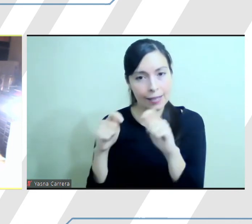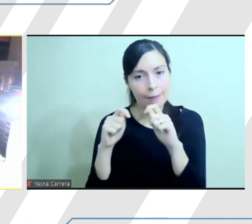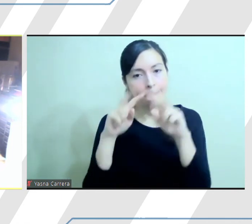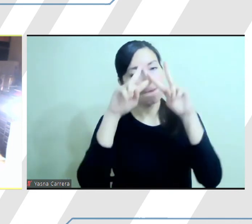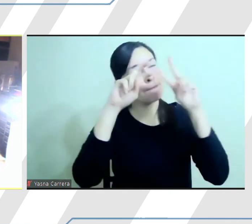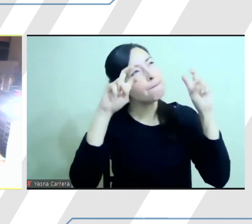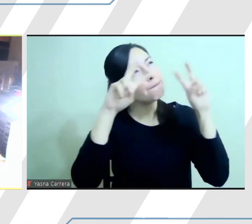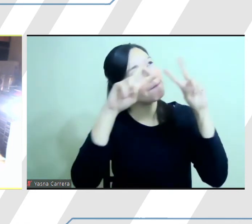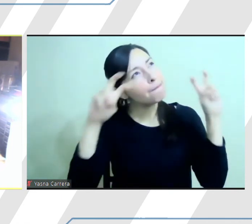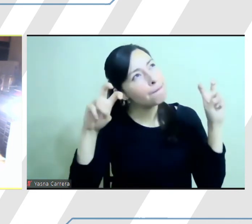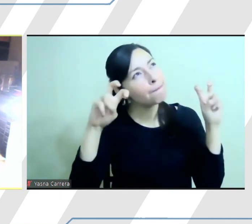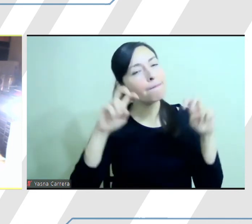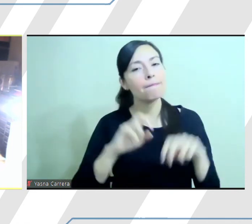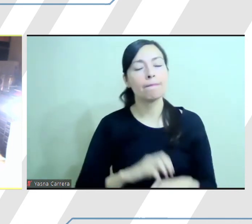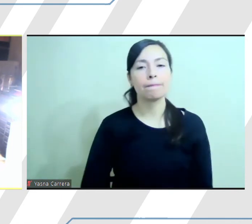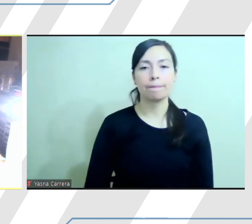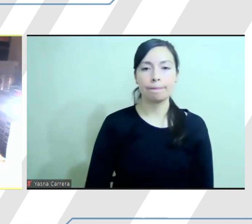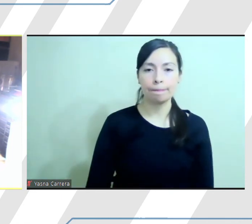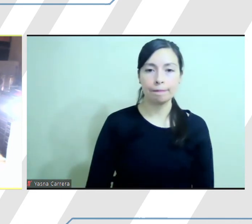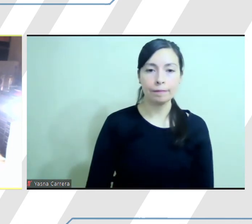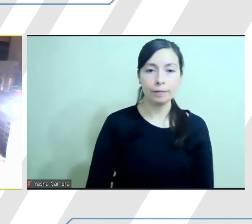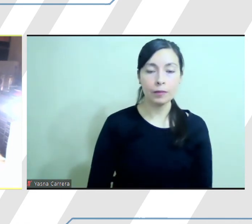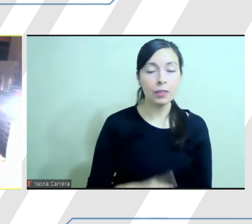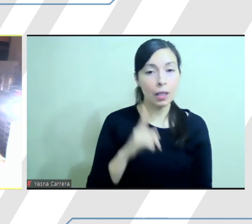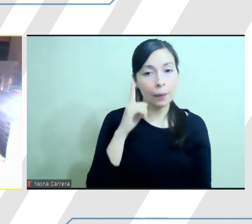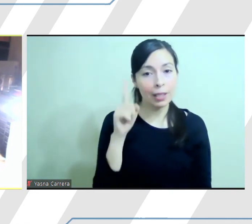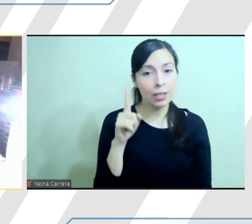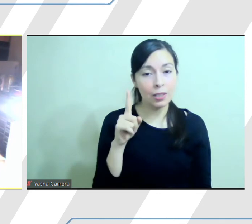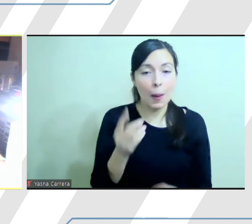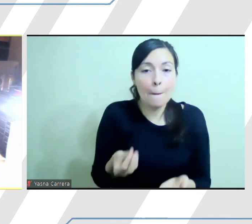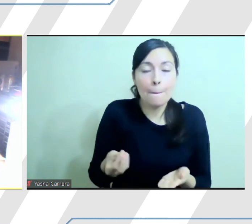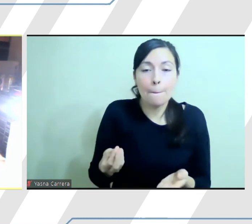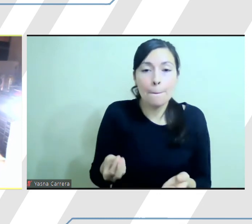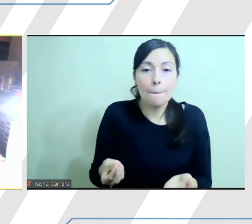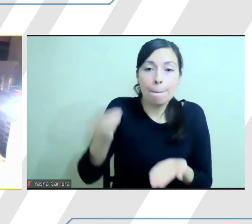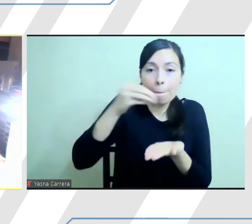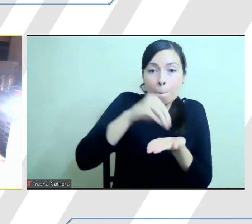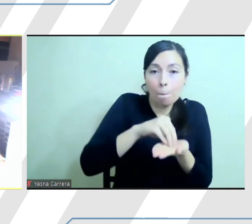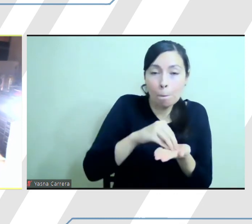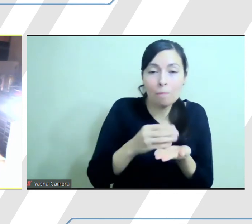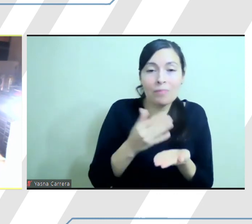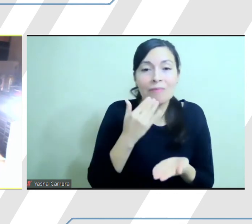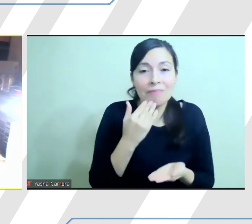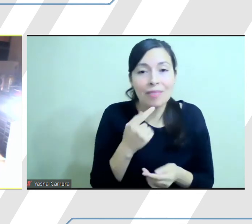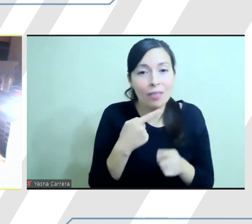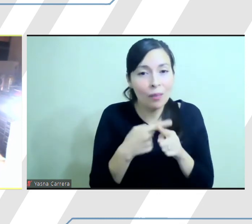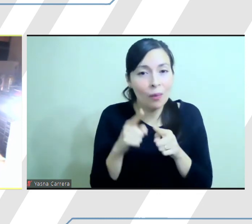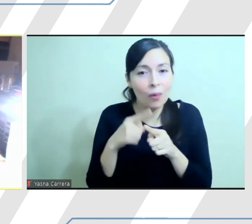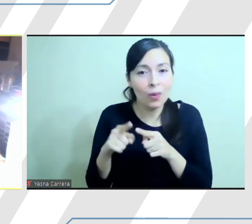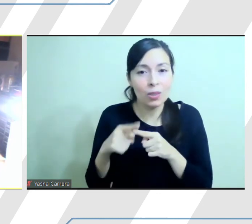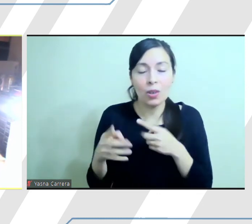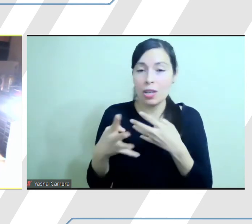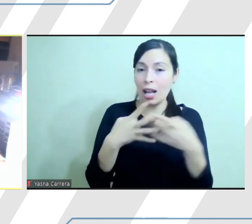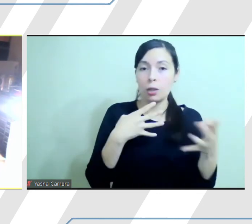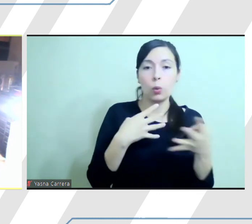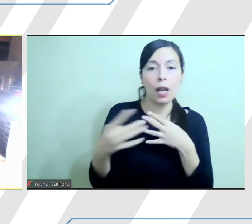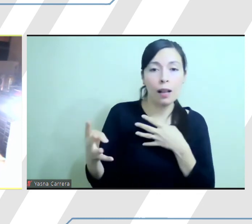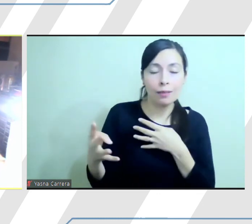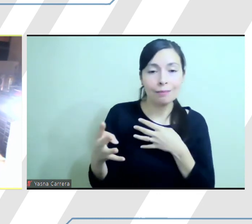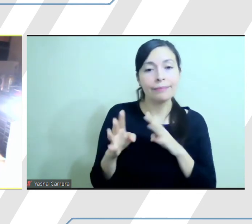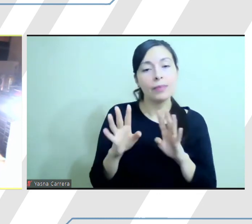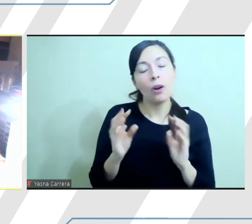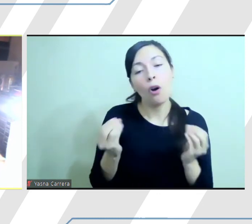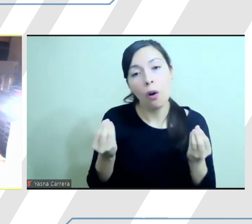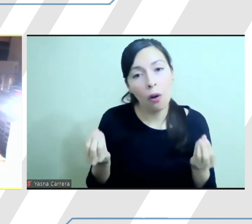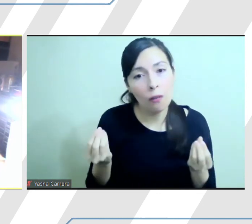cosmos. Ahora, si incluyéramos en esta panorámica hitos de origen natural,